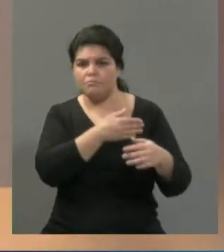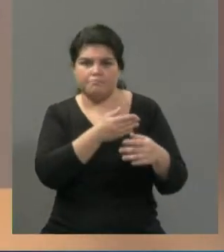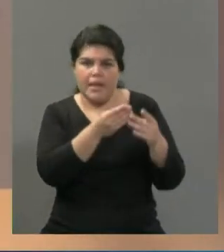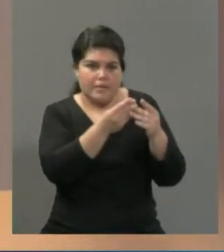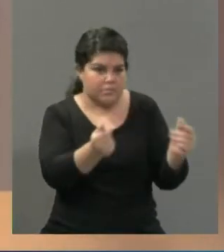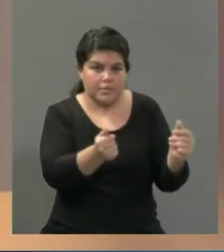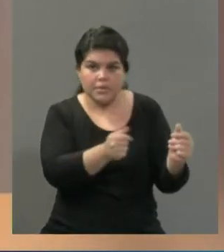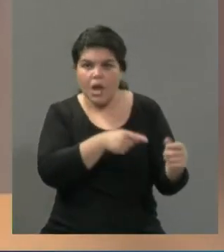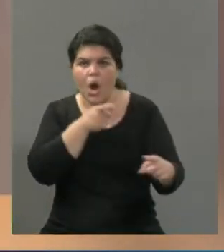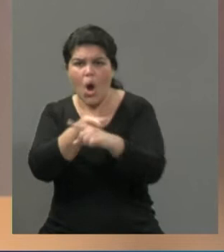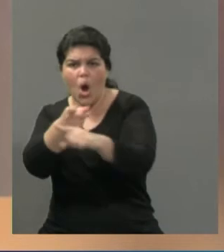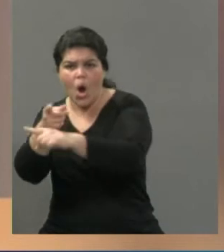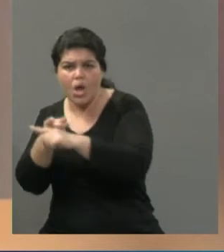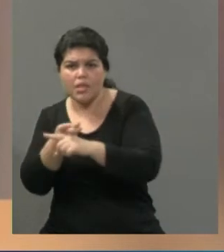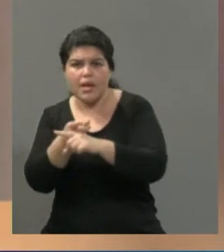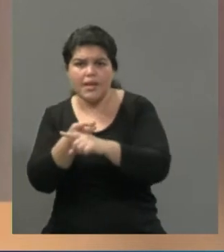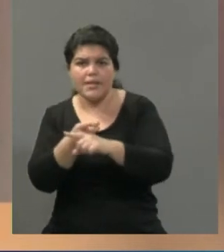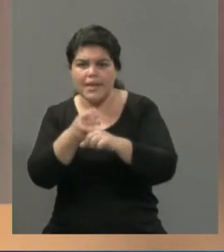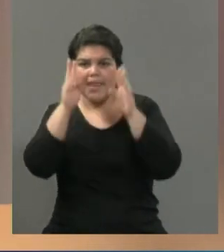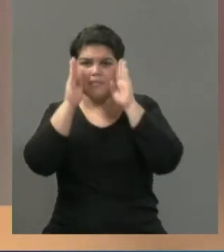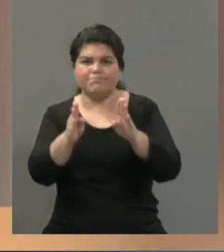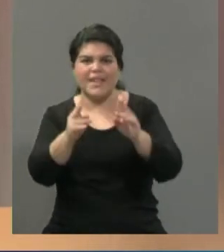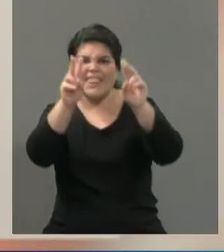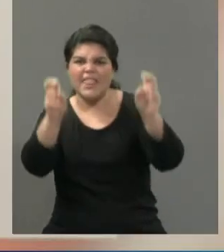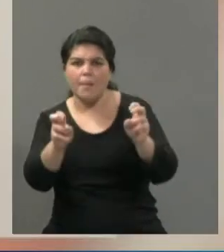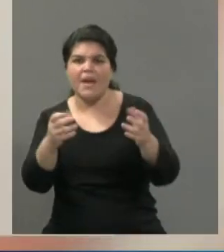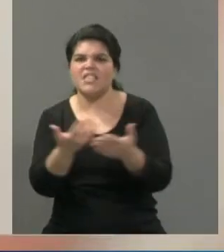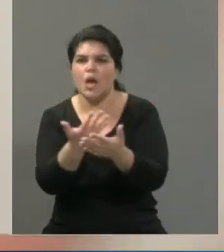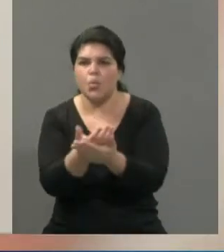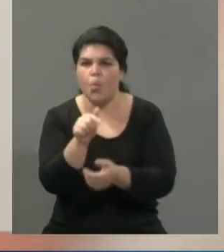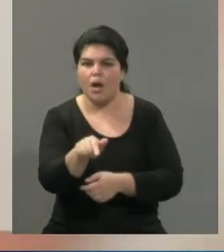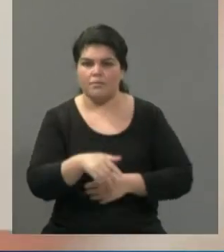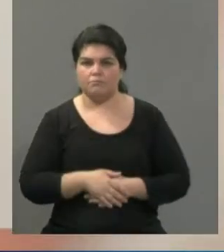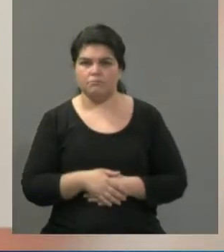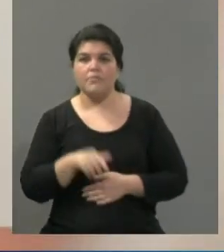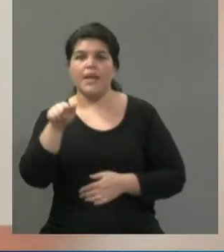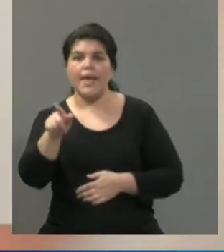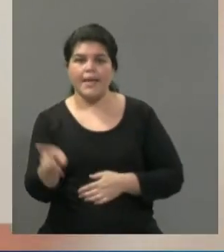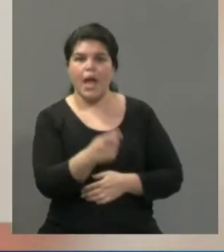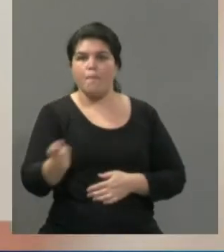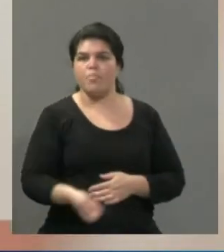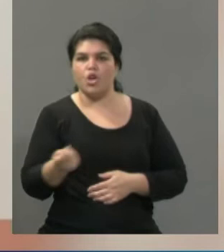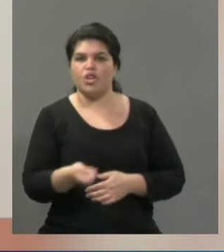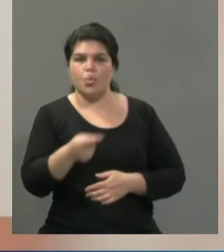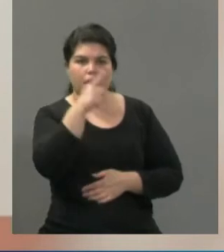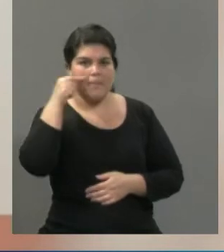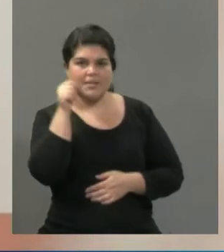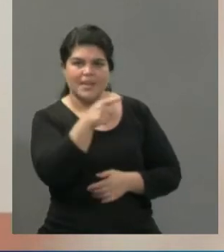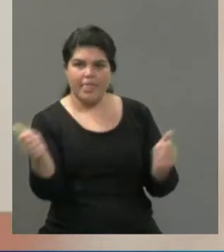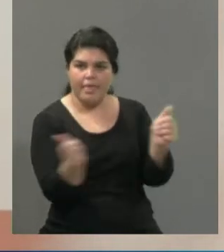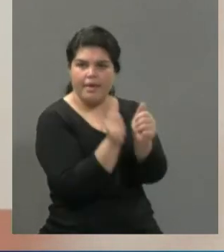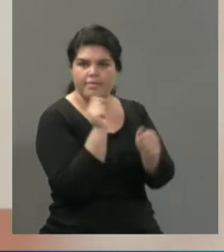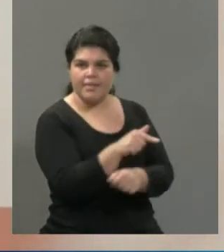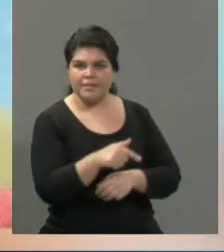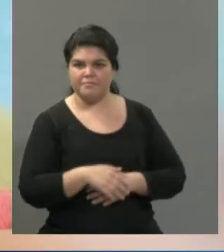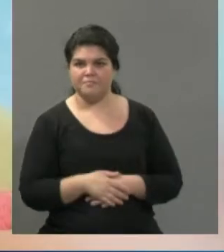con tintes sexuales, ¿no? La Florencia Peña es en realidad la prostituta del presidente. Eso fue lo que se dijo